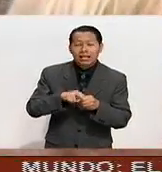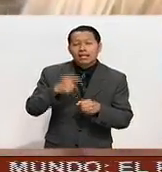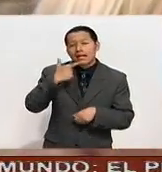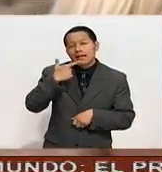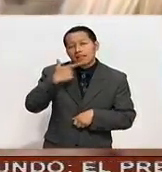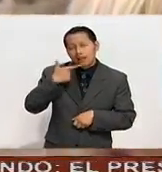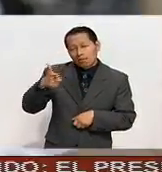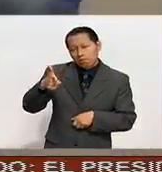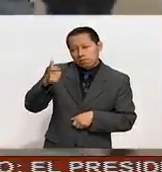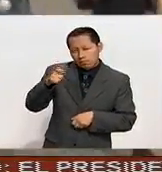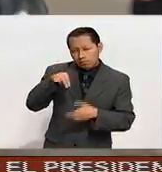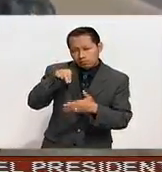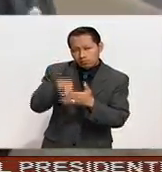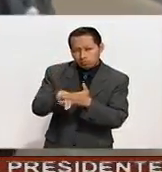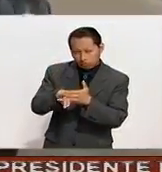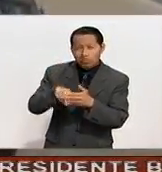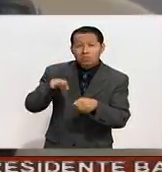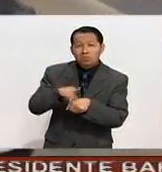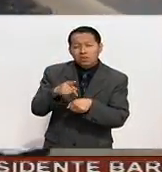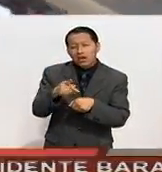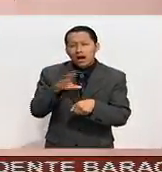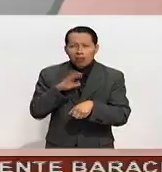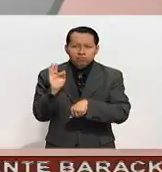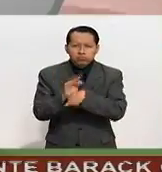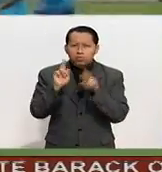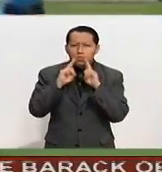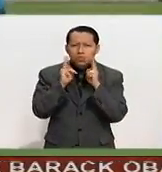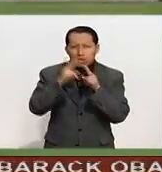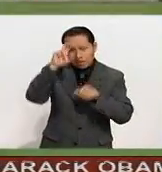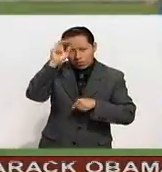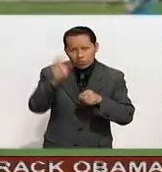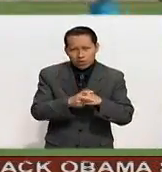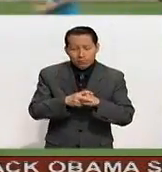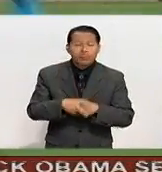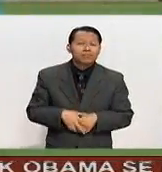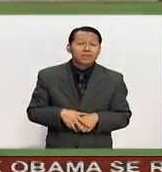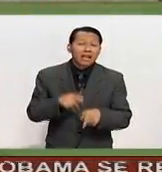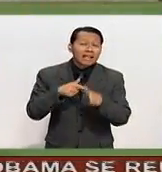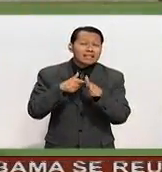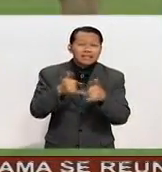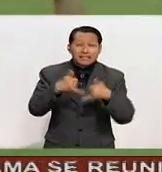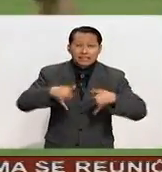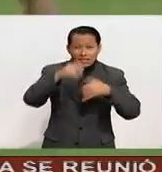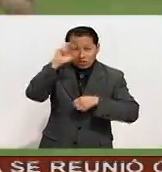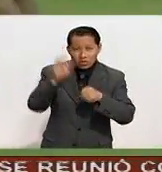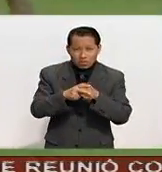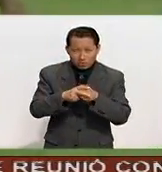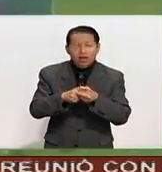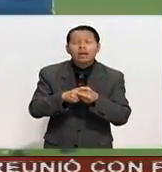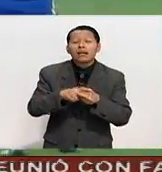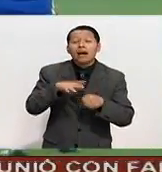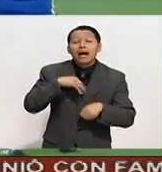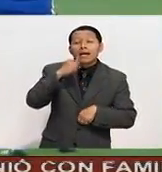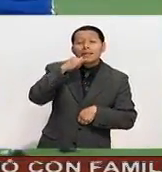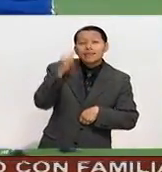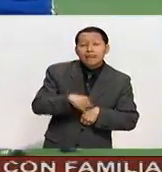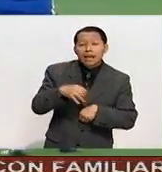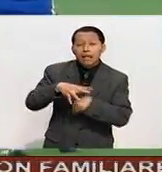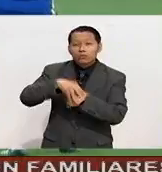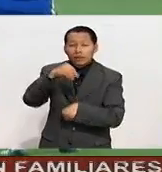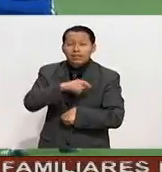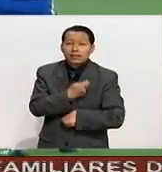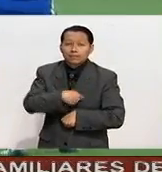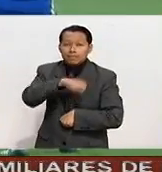la permanencia de su país en la Unión Europea. Continúa la Eurocopa, hoy juega Italia contra Suecia y España